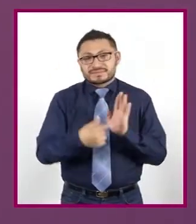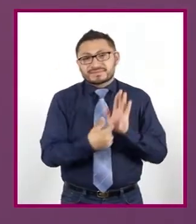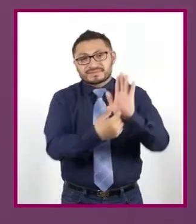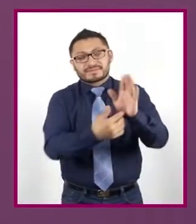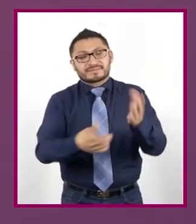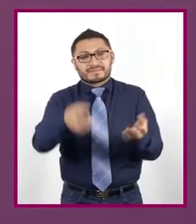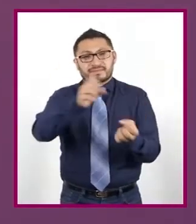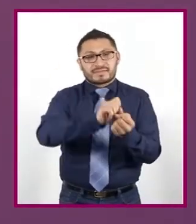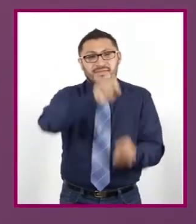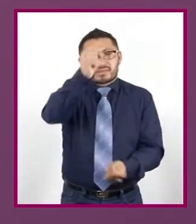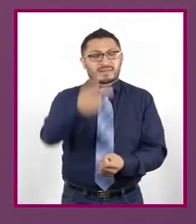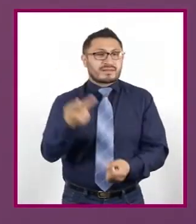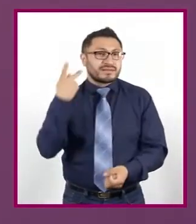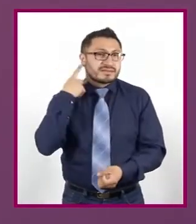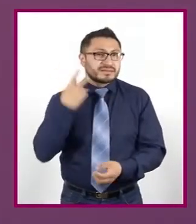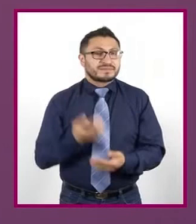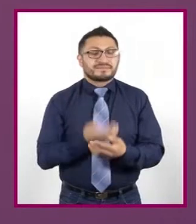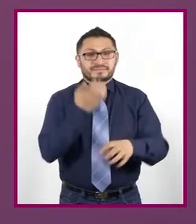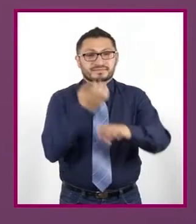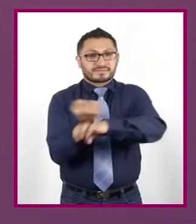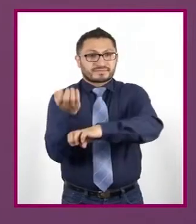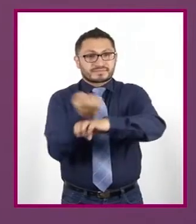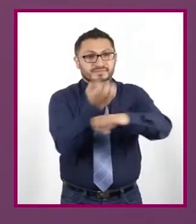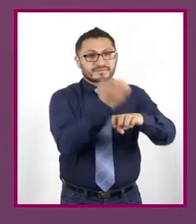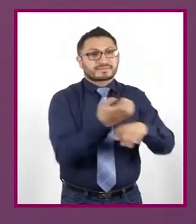la Constitución Política de los